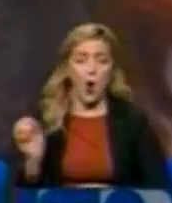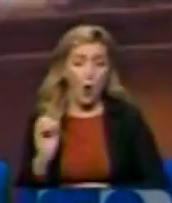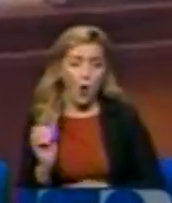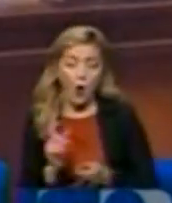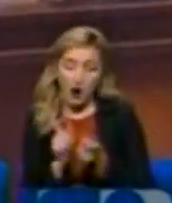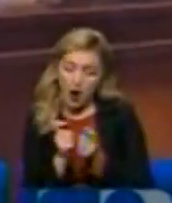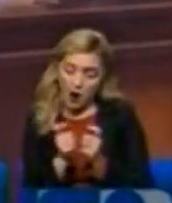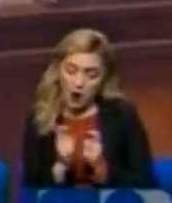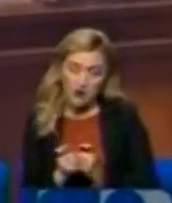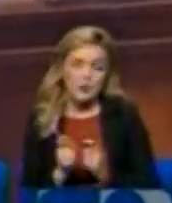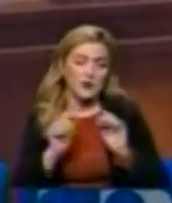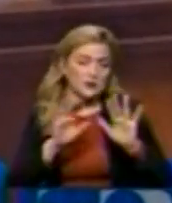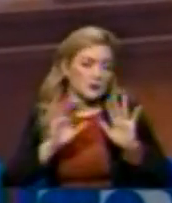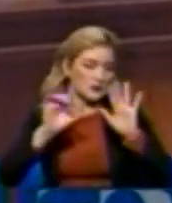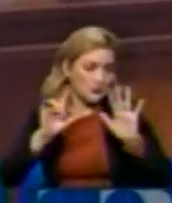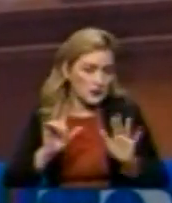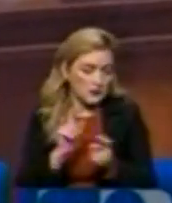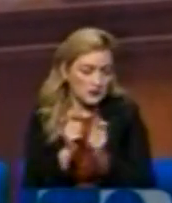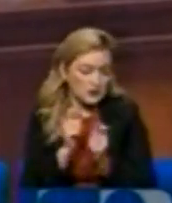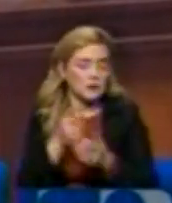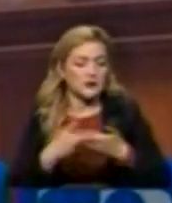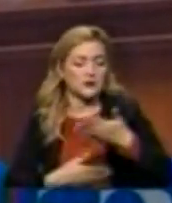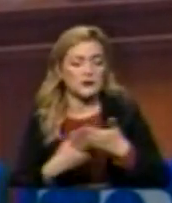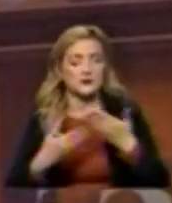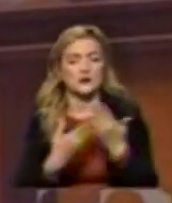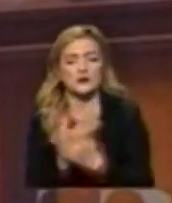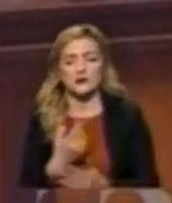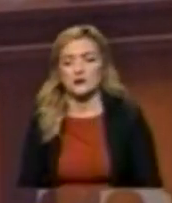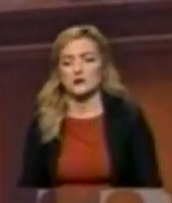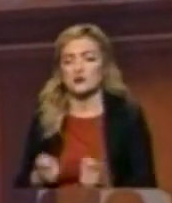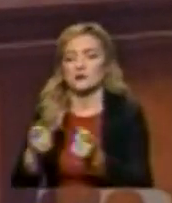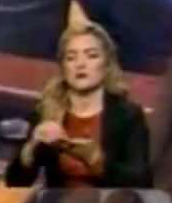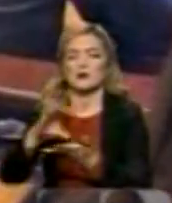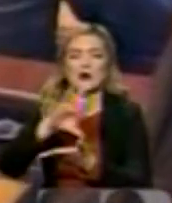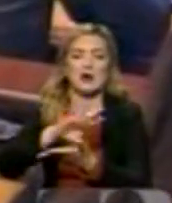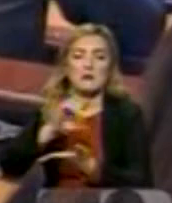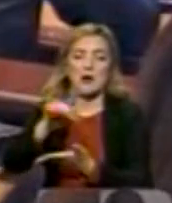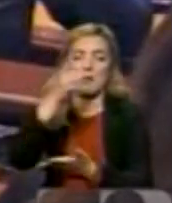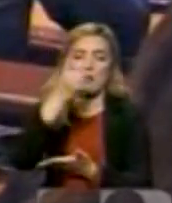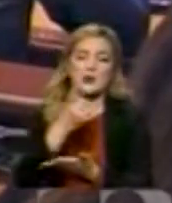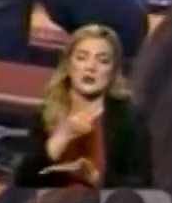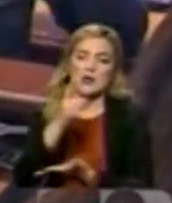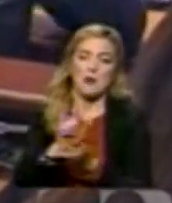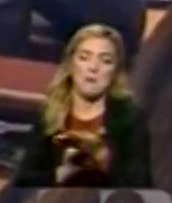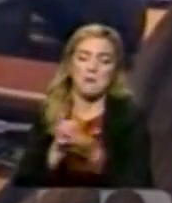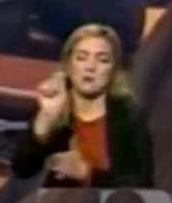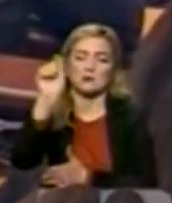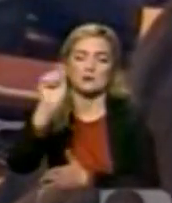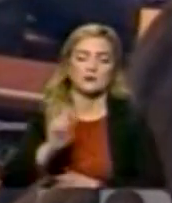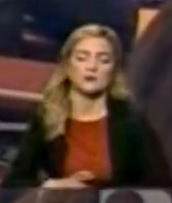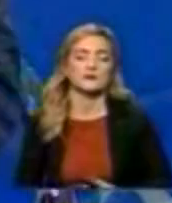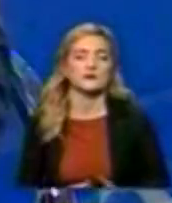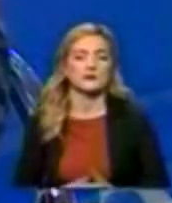documento que regresaría al Legislativo para su aprobación. En Quito, Fausto Yepes, 24 horas.